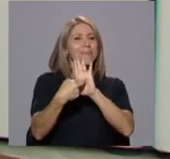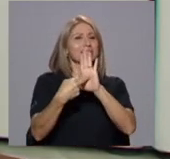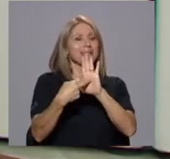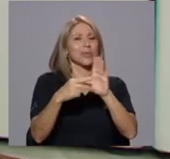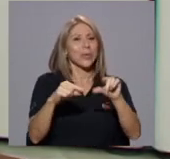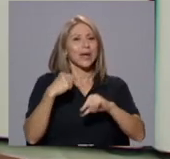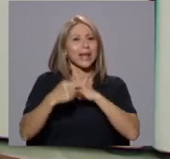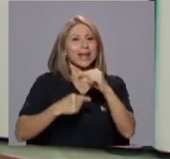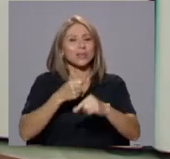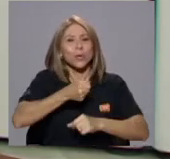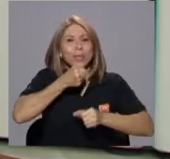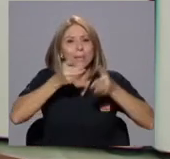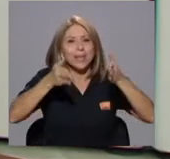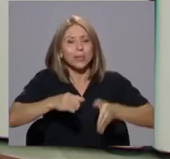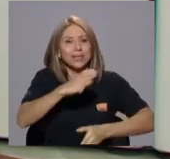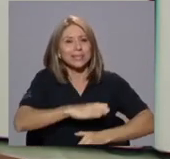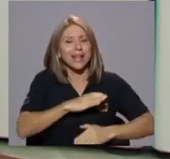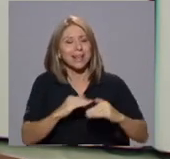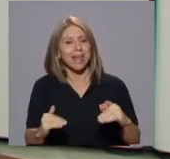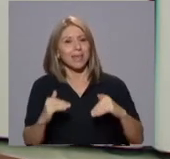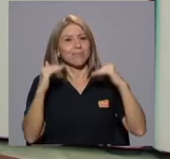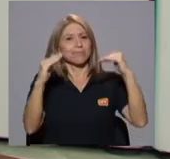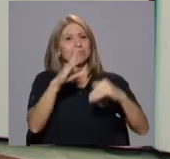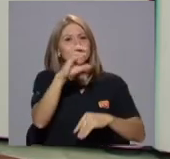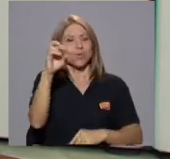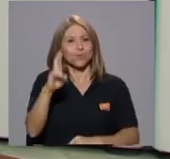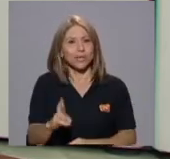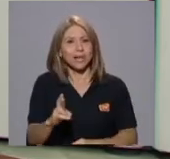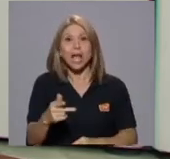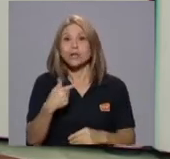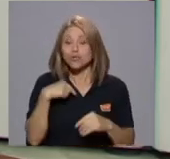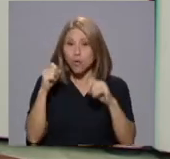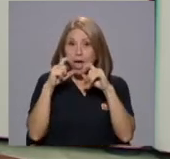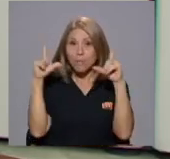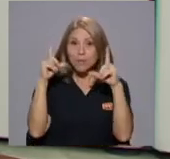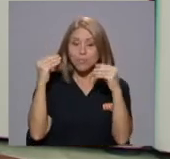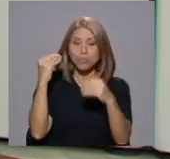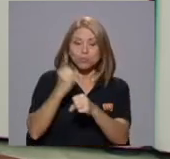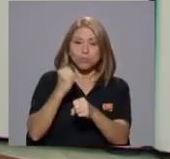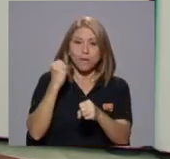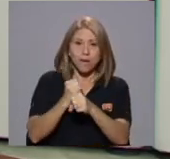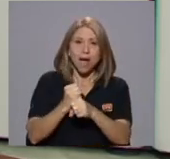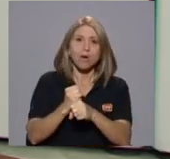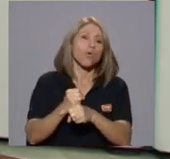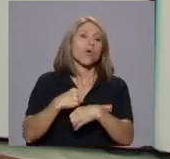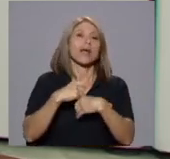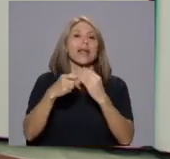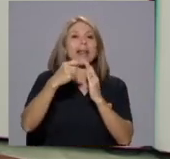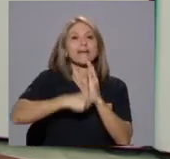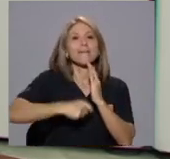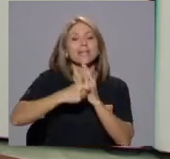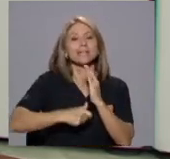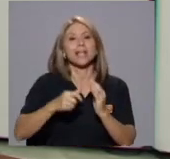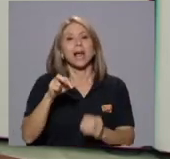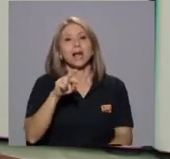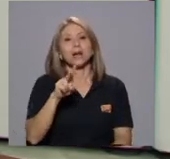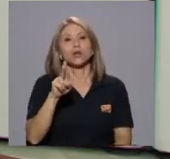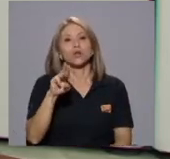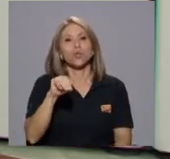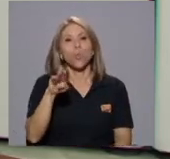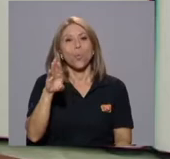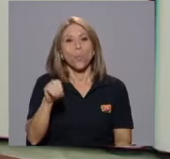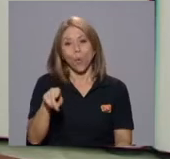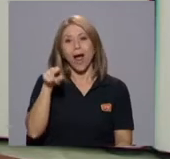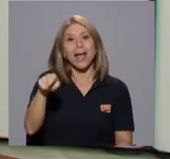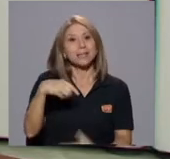calidad de este país. Y le digo que admiré mucho el trabajo que se hizo en un momento determinado en la revista Rumbo, donde se hizo del mejor periodismo